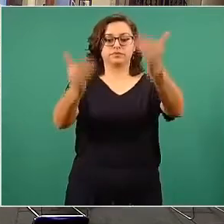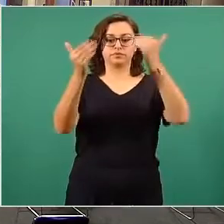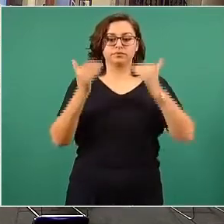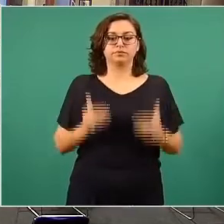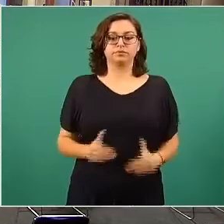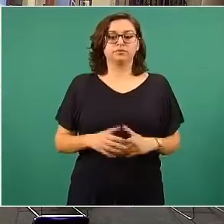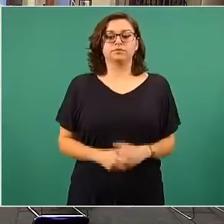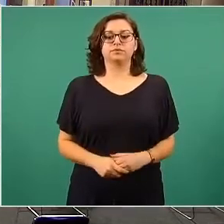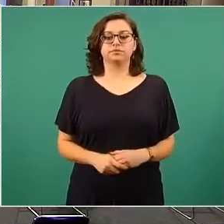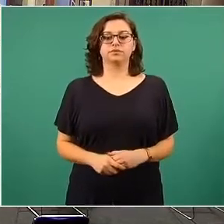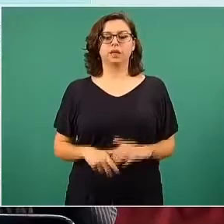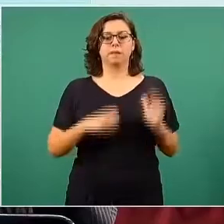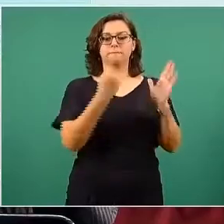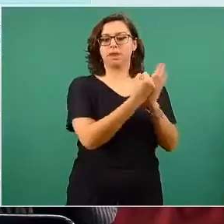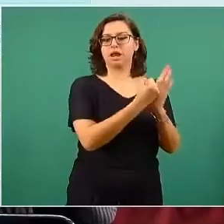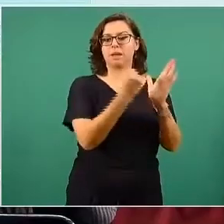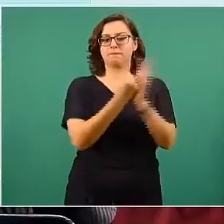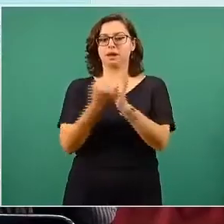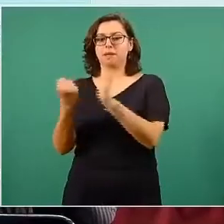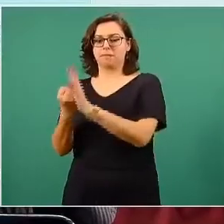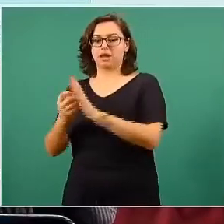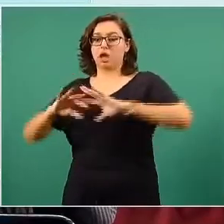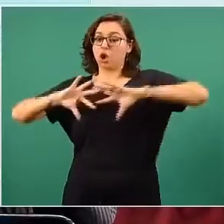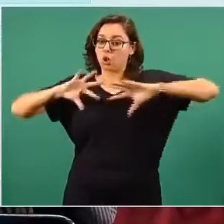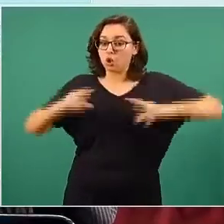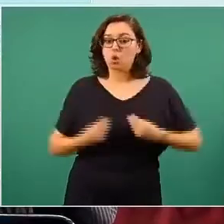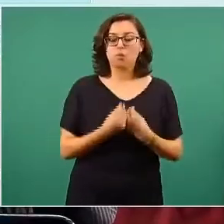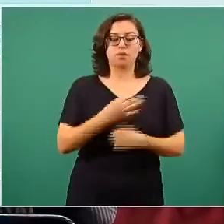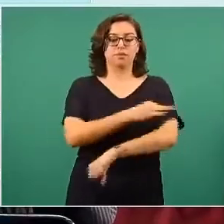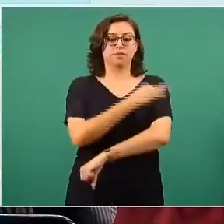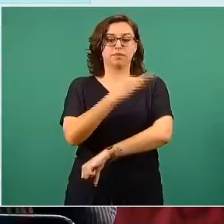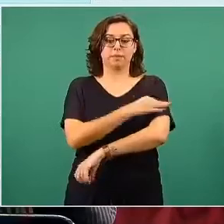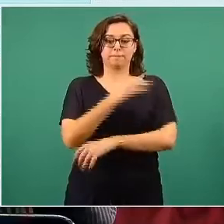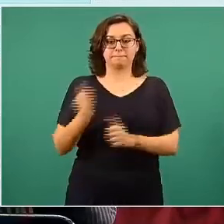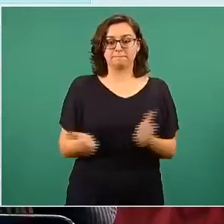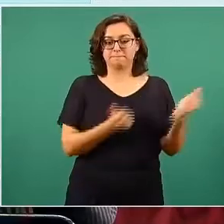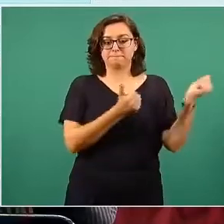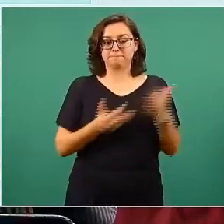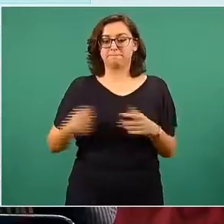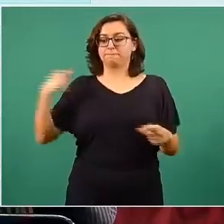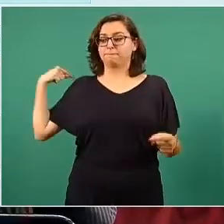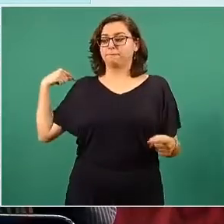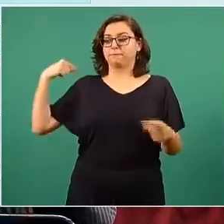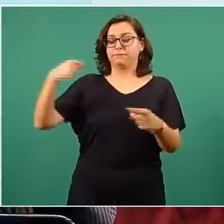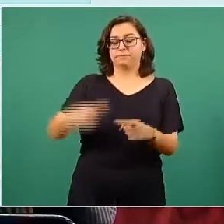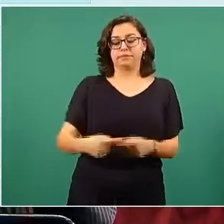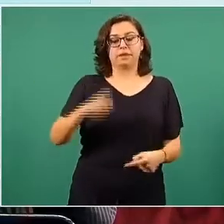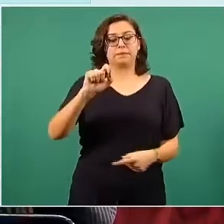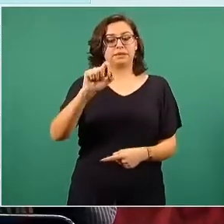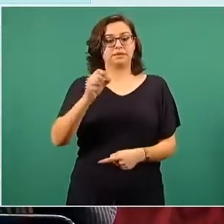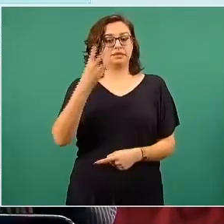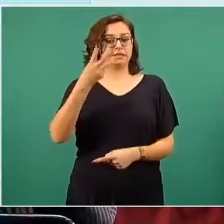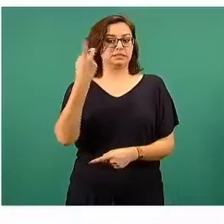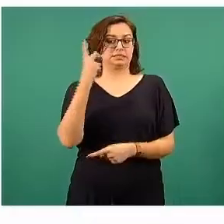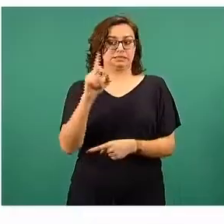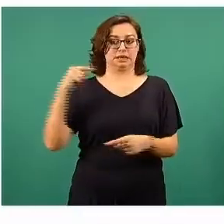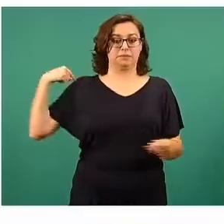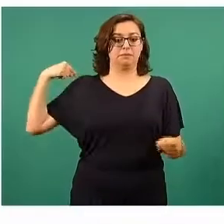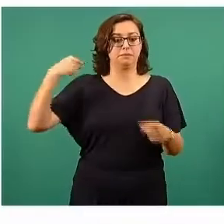Queda así la cifra acumulada de dosis recibidas desde el 23 de diciembre de